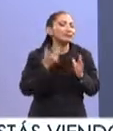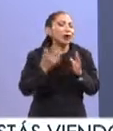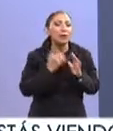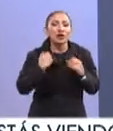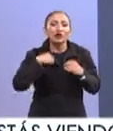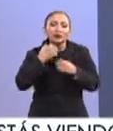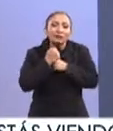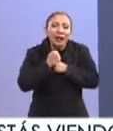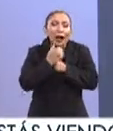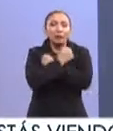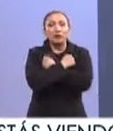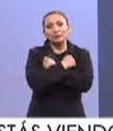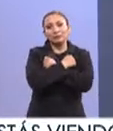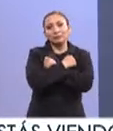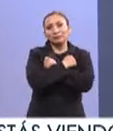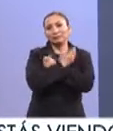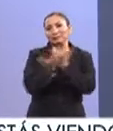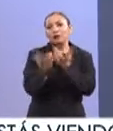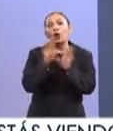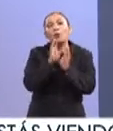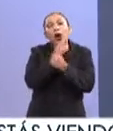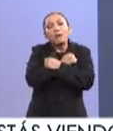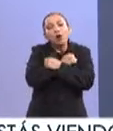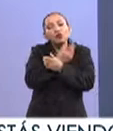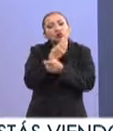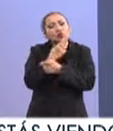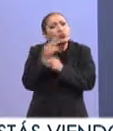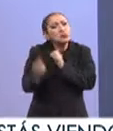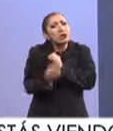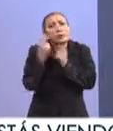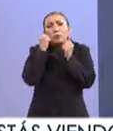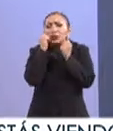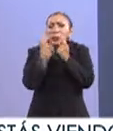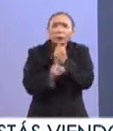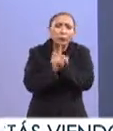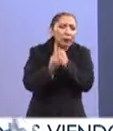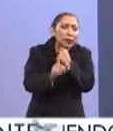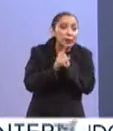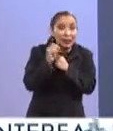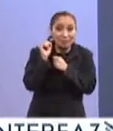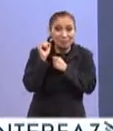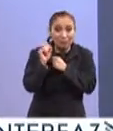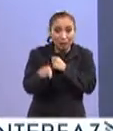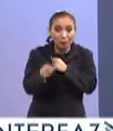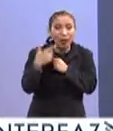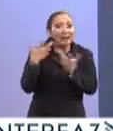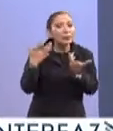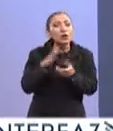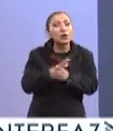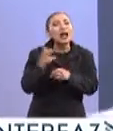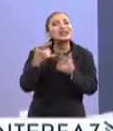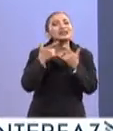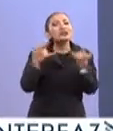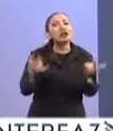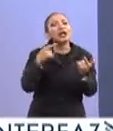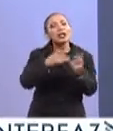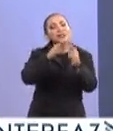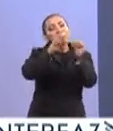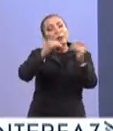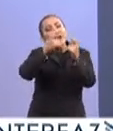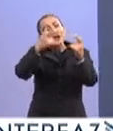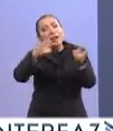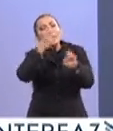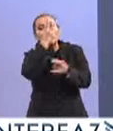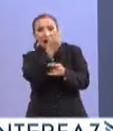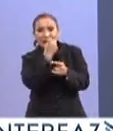con nosotros, que es el amor, ¿no? Claro. Cómo el amor prevalece pese a cualquier cosa. Y justo lo que hacemos con esta historia es contarla a